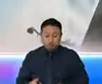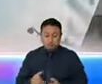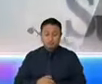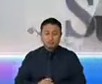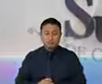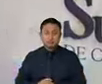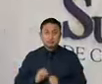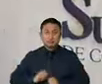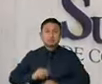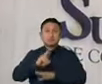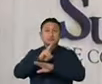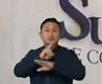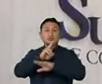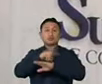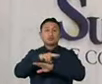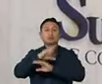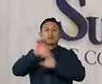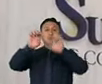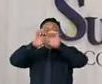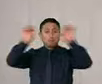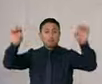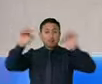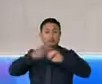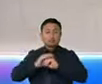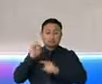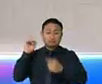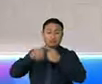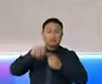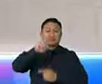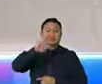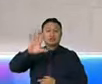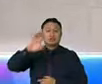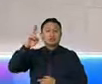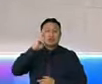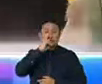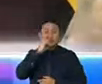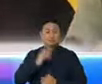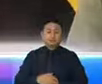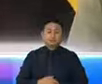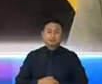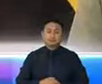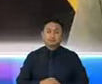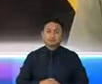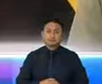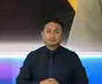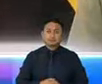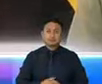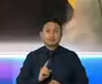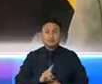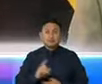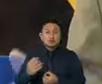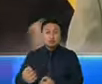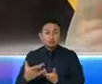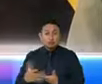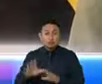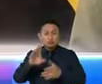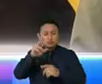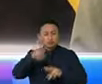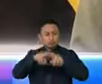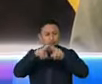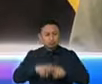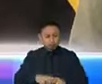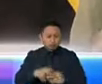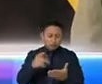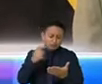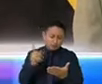para la Superintendencia de Compañías será hasta el 25 de este mismo mes. Vamos a estudiar ese informe y sobre los